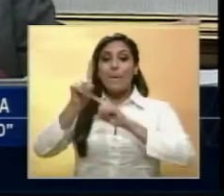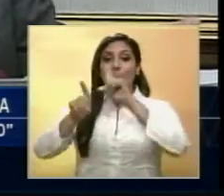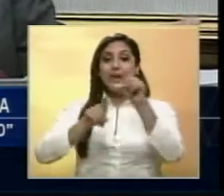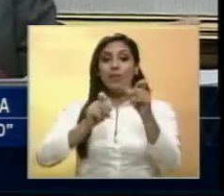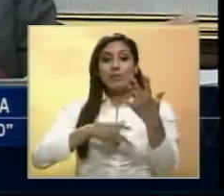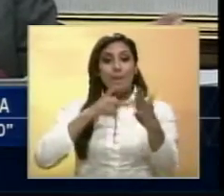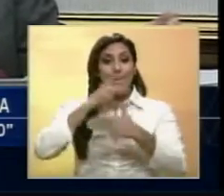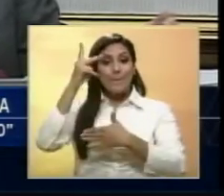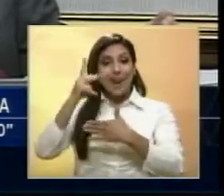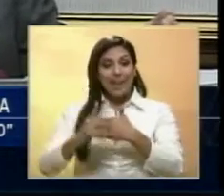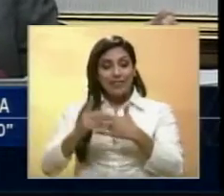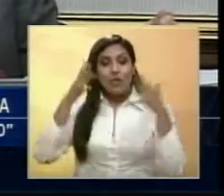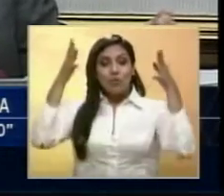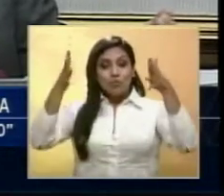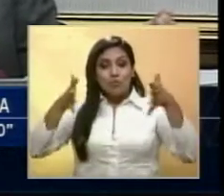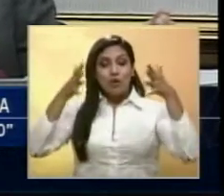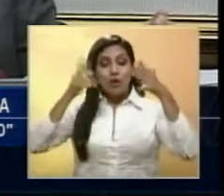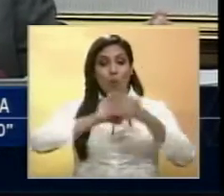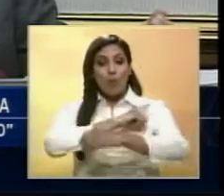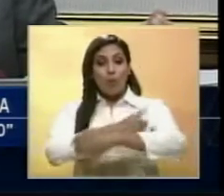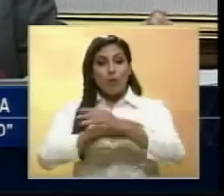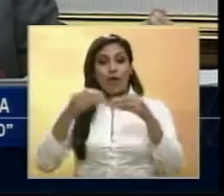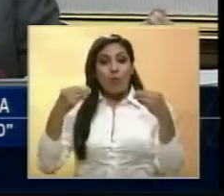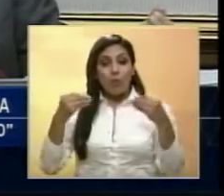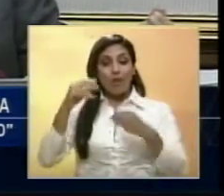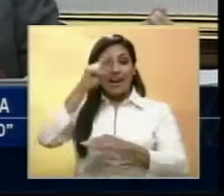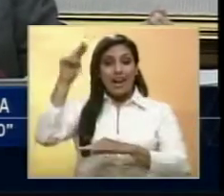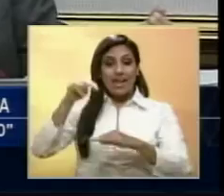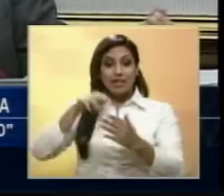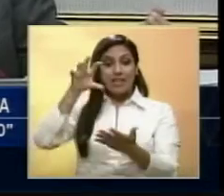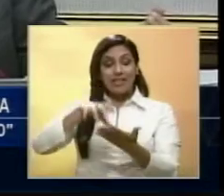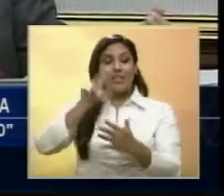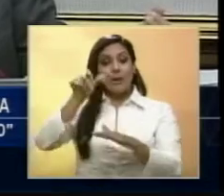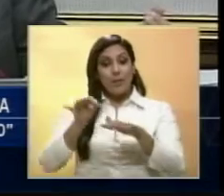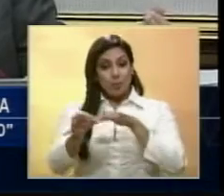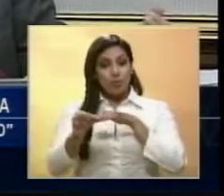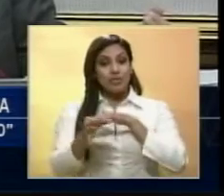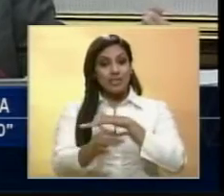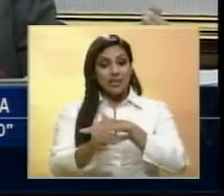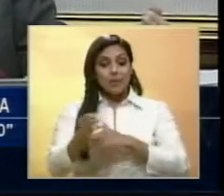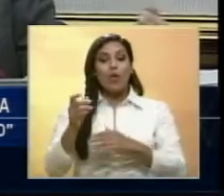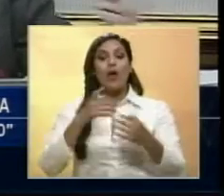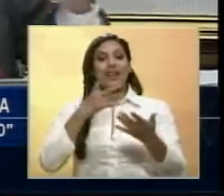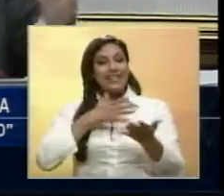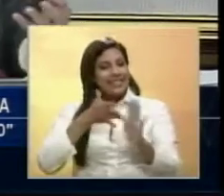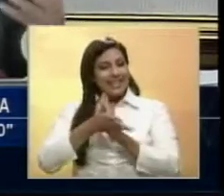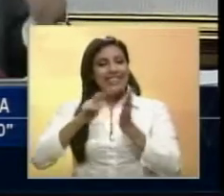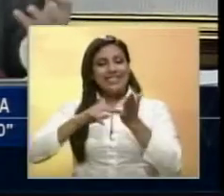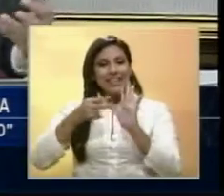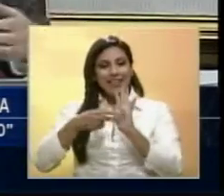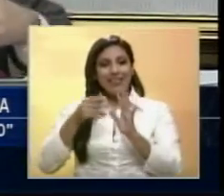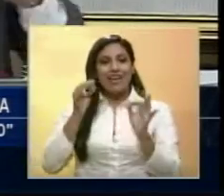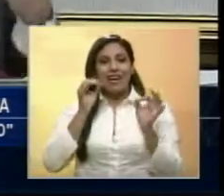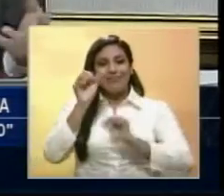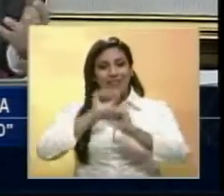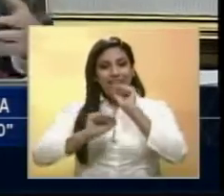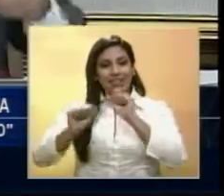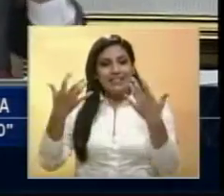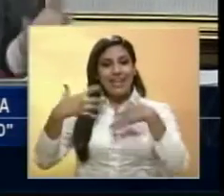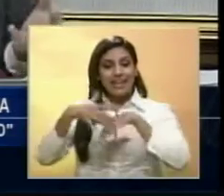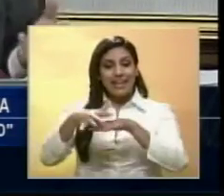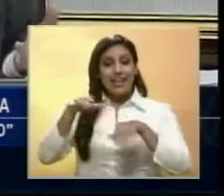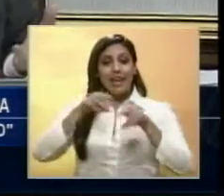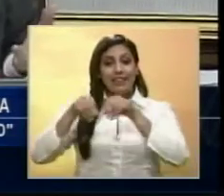la planificación y asesoramiento del Poder Público Nacional, Estatal y Municipal en los asuntos relacionados con la seguridad y defensa integral